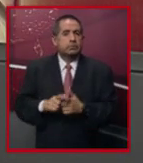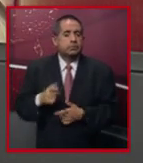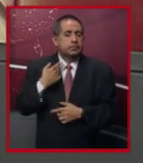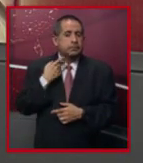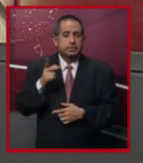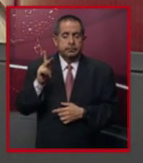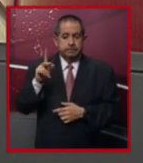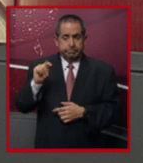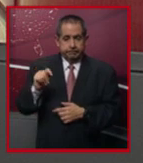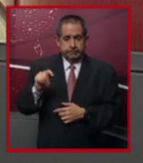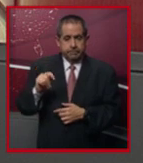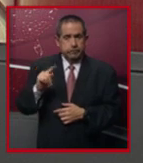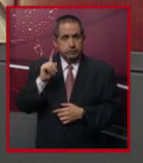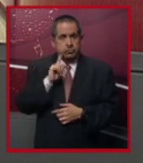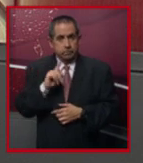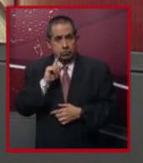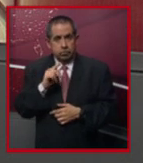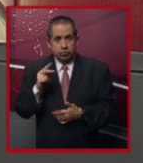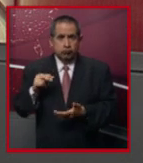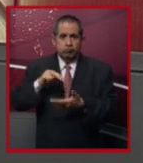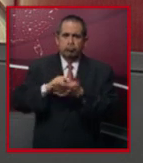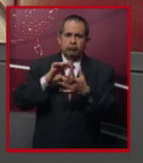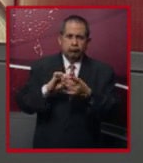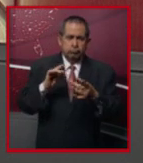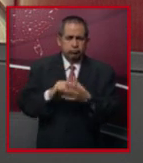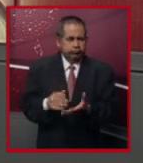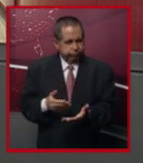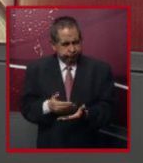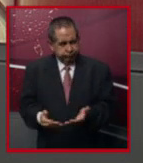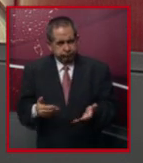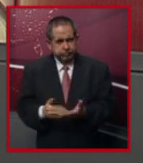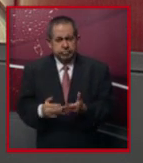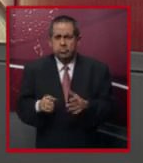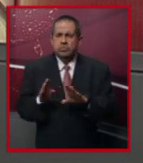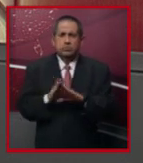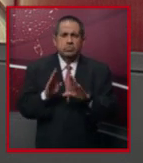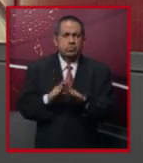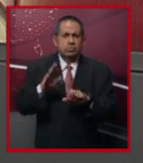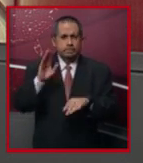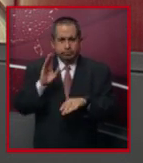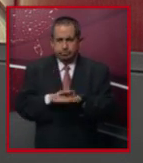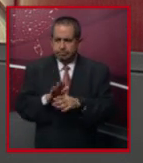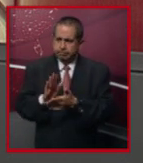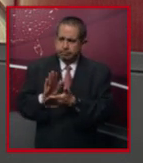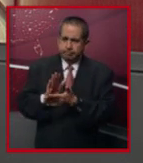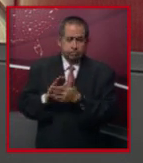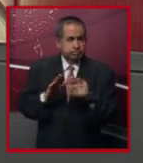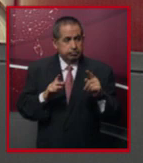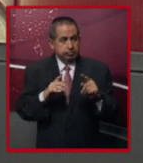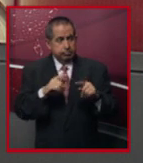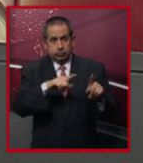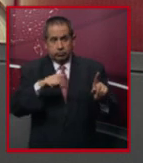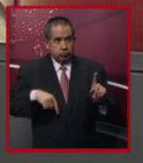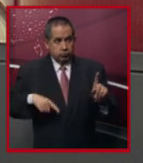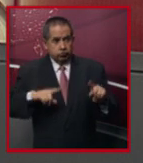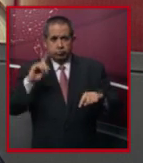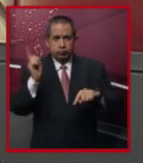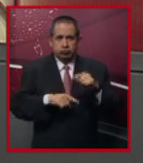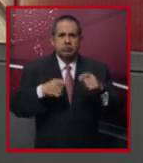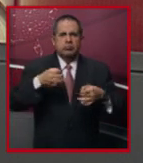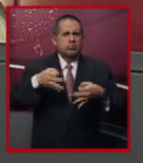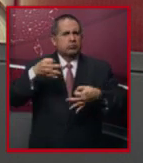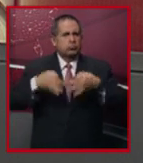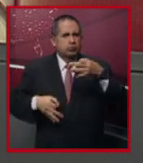del Trabajo que subió a tribuna señaló que en la actualidad los mecanismos para separar a un funcionario son a través del juicio